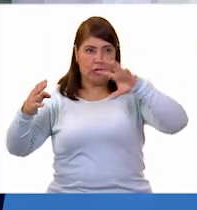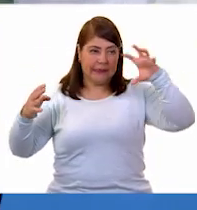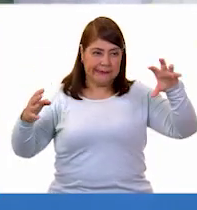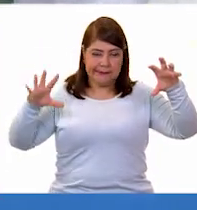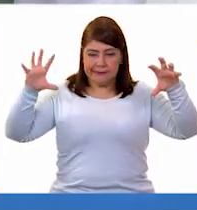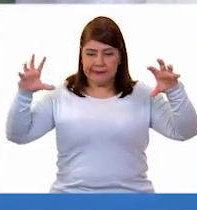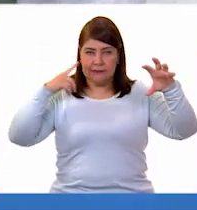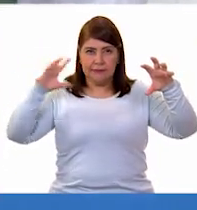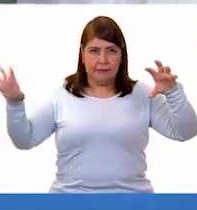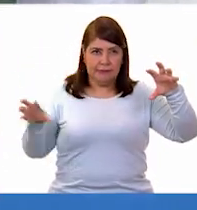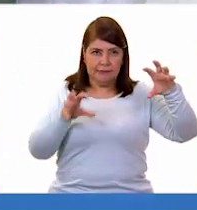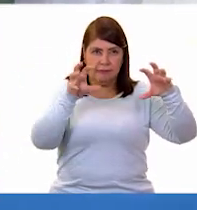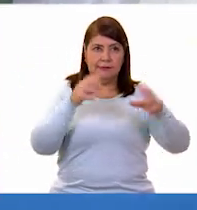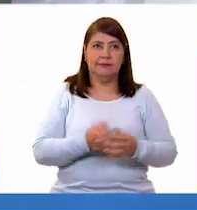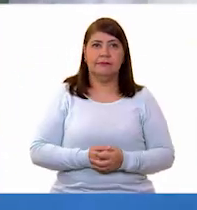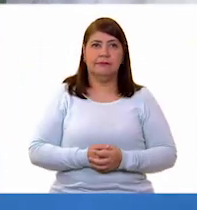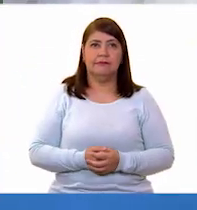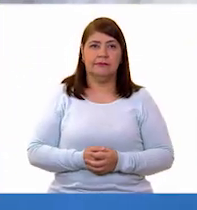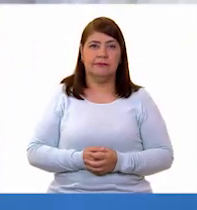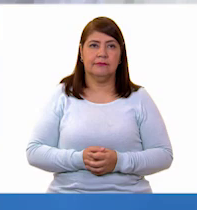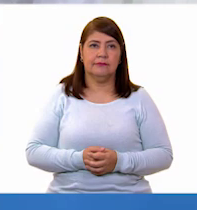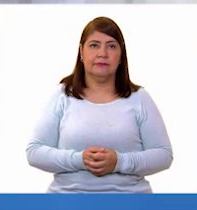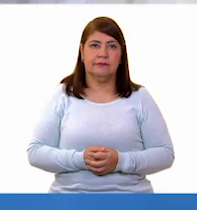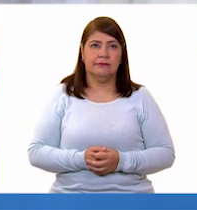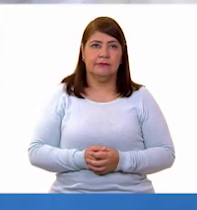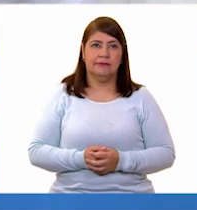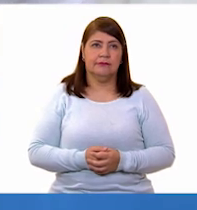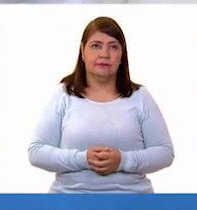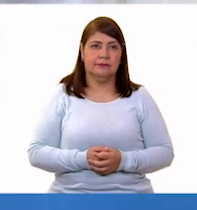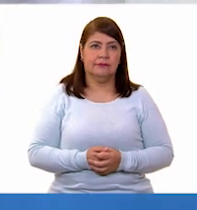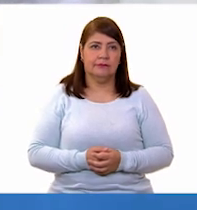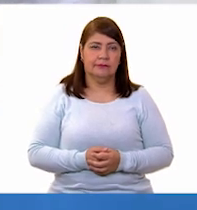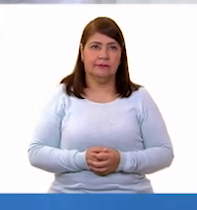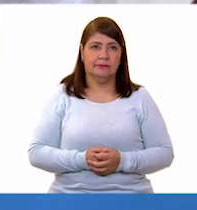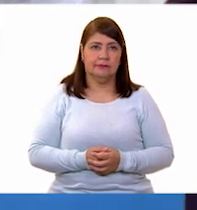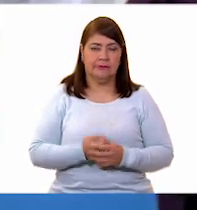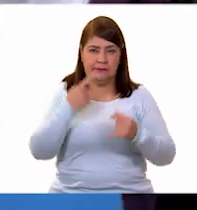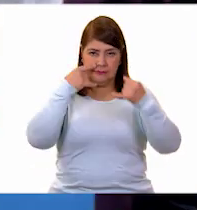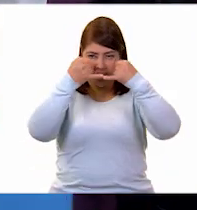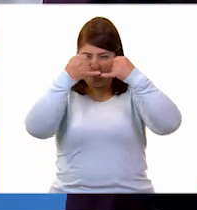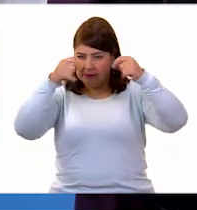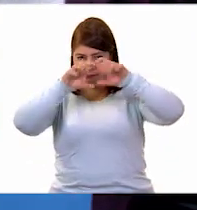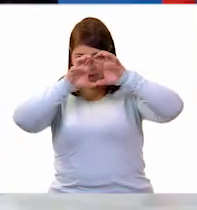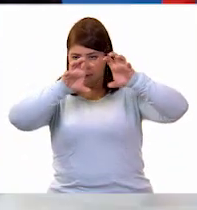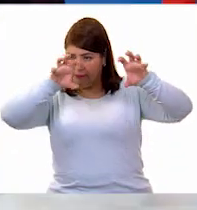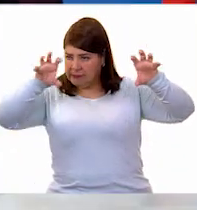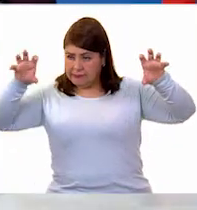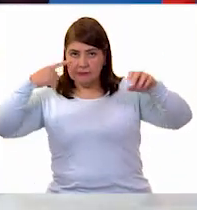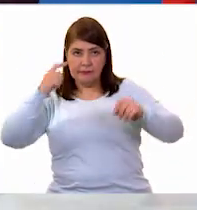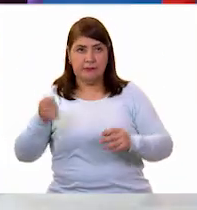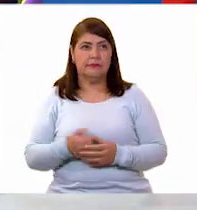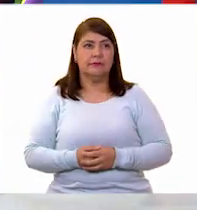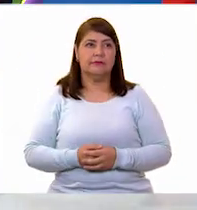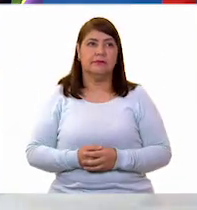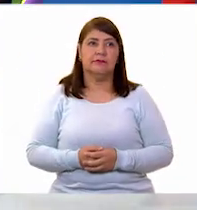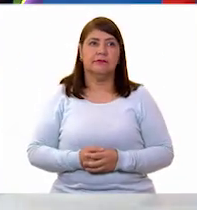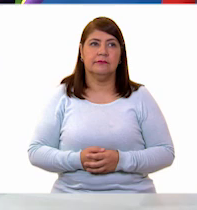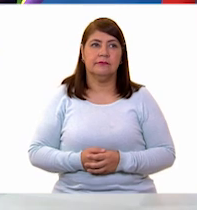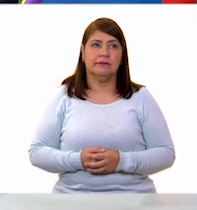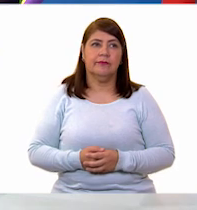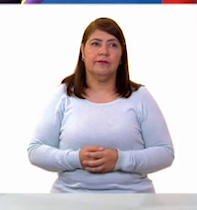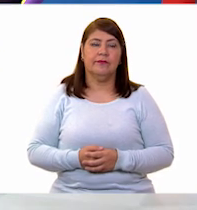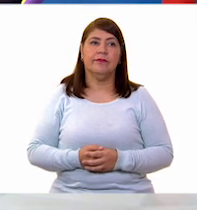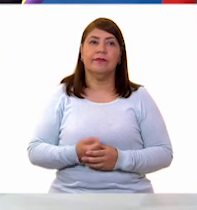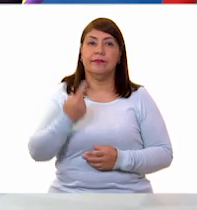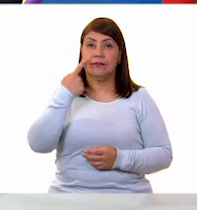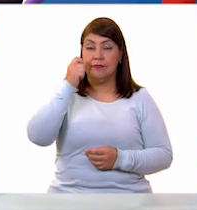poquito, pero no importa. Está muy bien, María. Ahí. Este lo vamos a colocar aquí. Ay. Y entonces la Luna